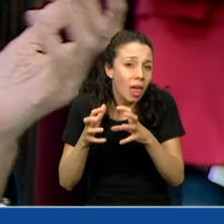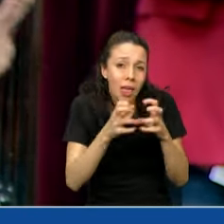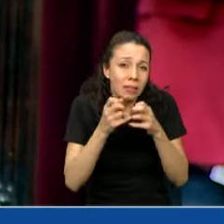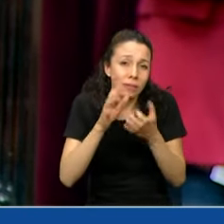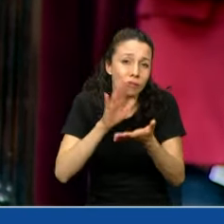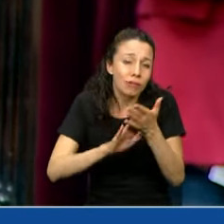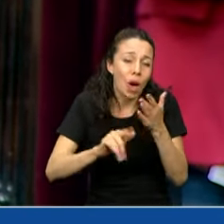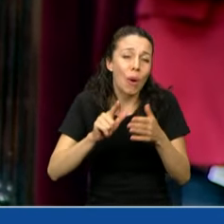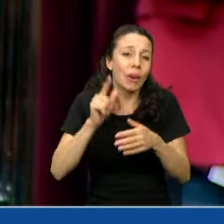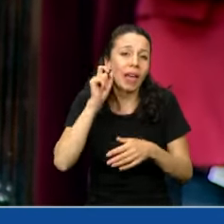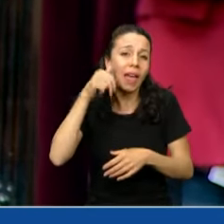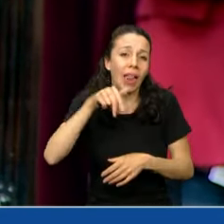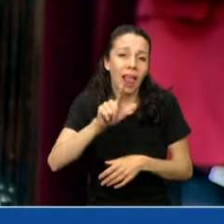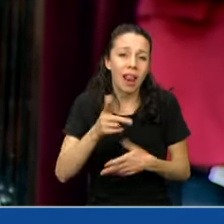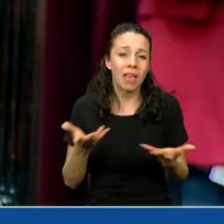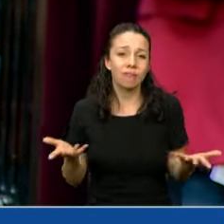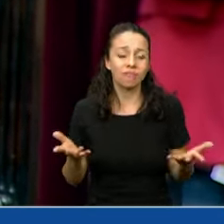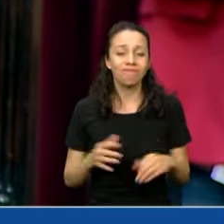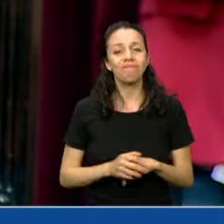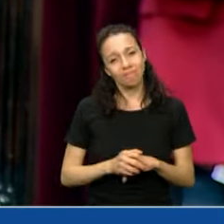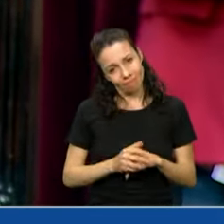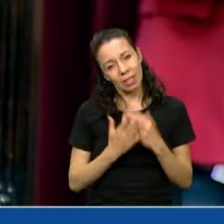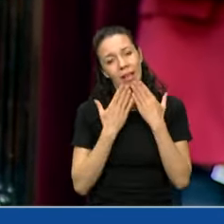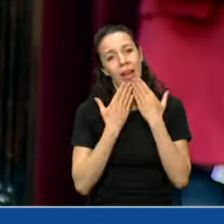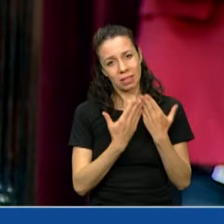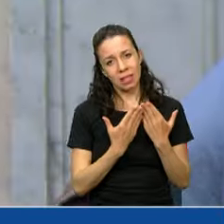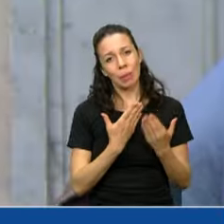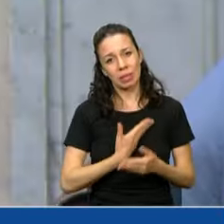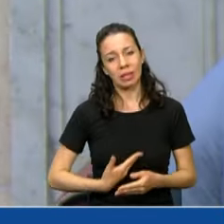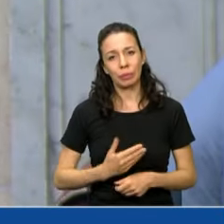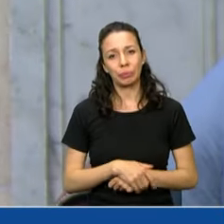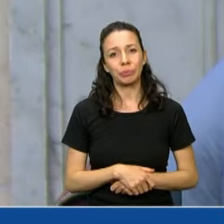gnl gracias gracias